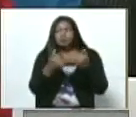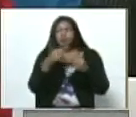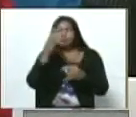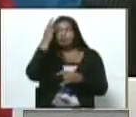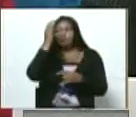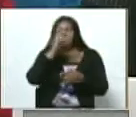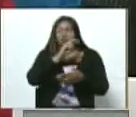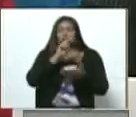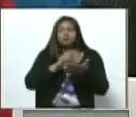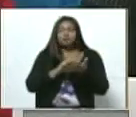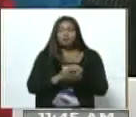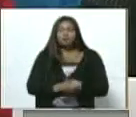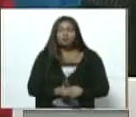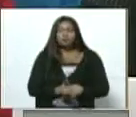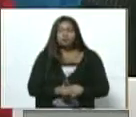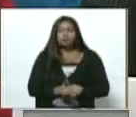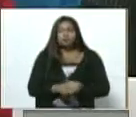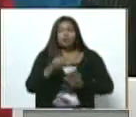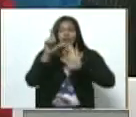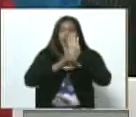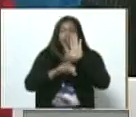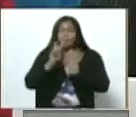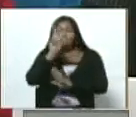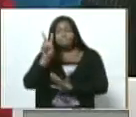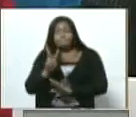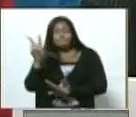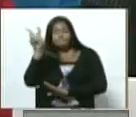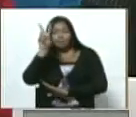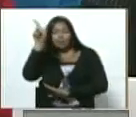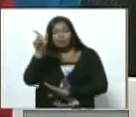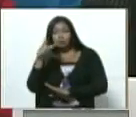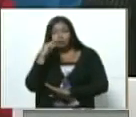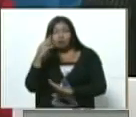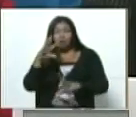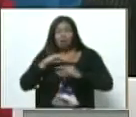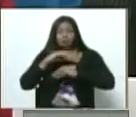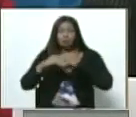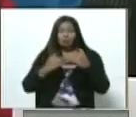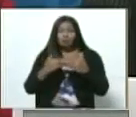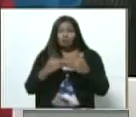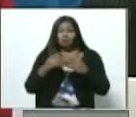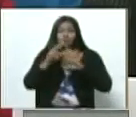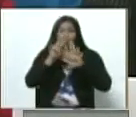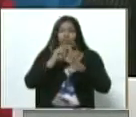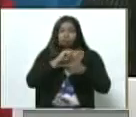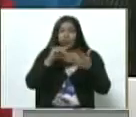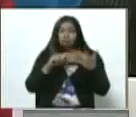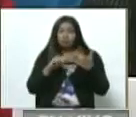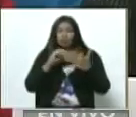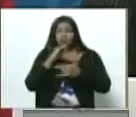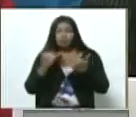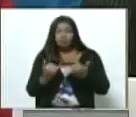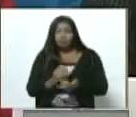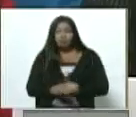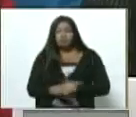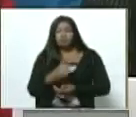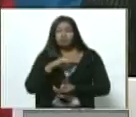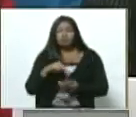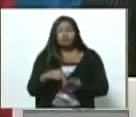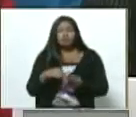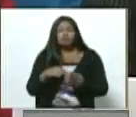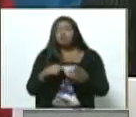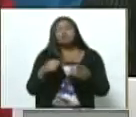Moral Republicano la lista de los venezolanos y venezolanas que aspiran a ocupar estas tres posiciones desde el Tribunal Supremo de